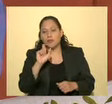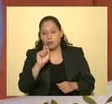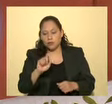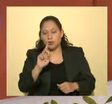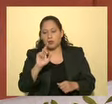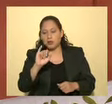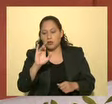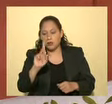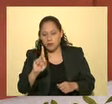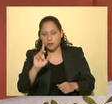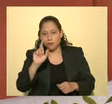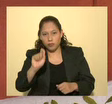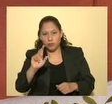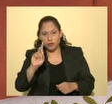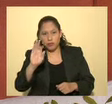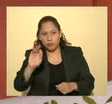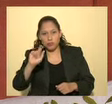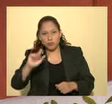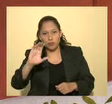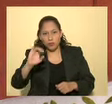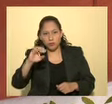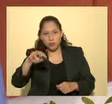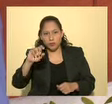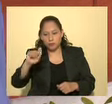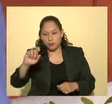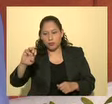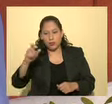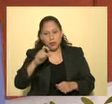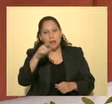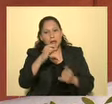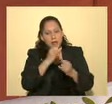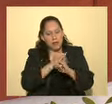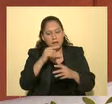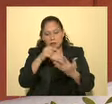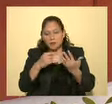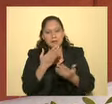www.dif.df.gov.mx y ahí vas a obtener importantes beneficios. Muchísimas gracias.